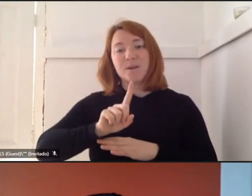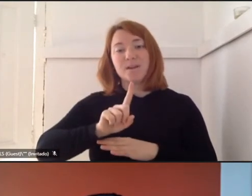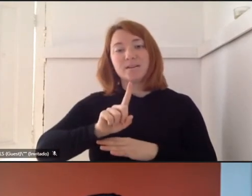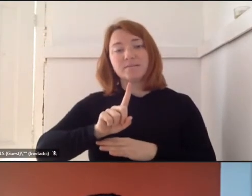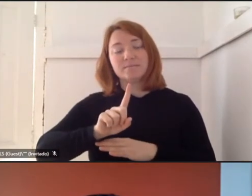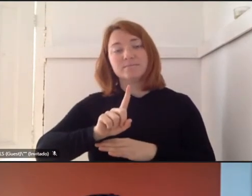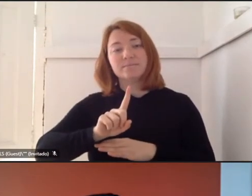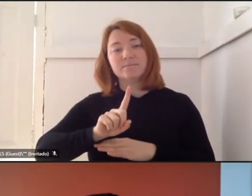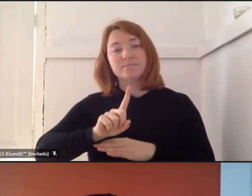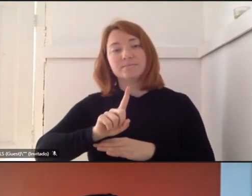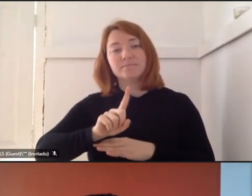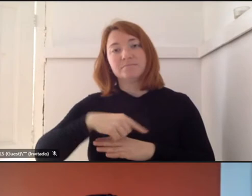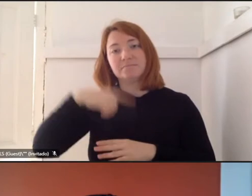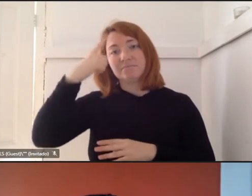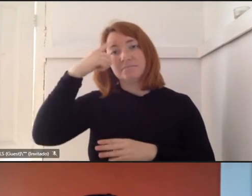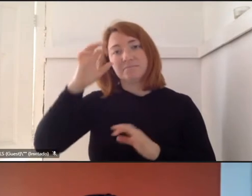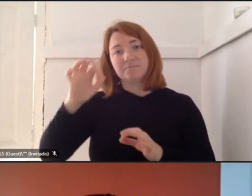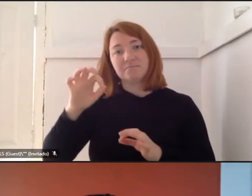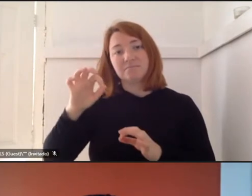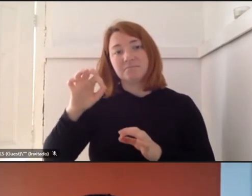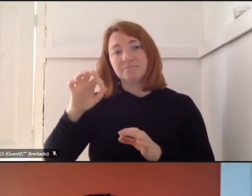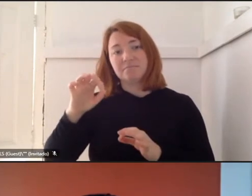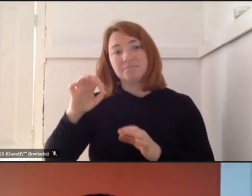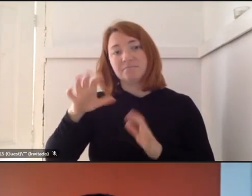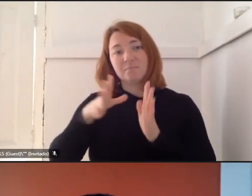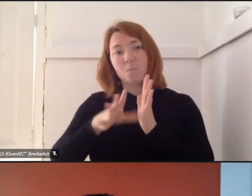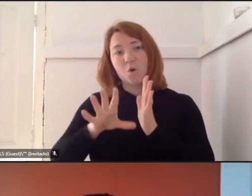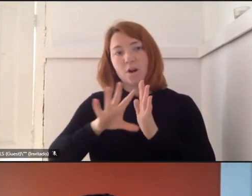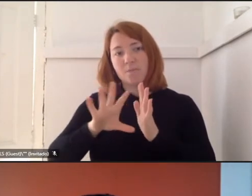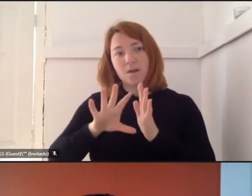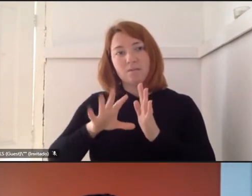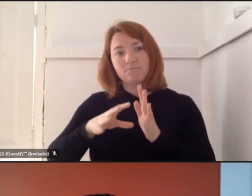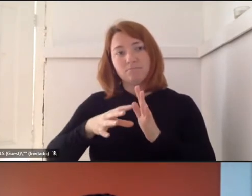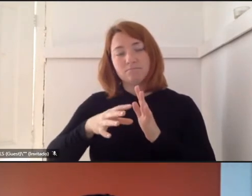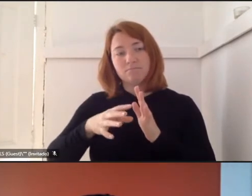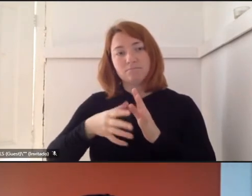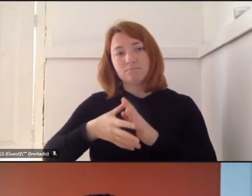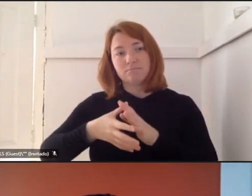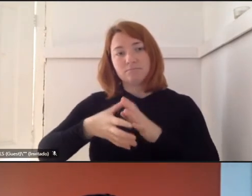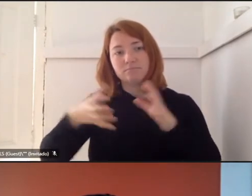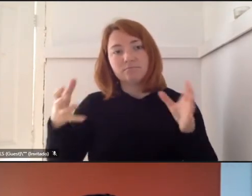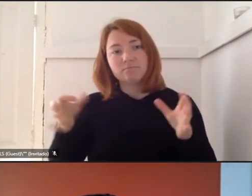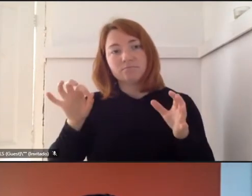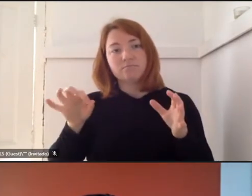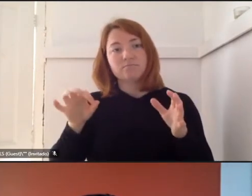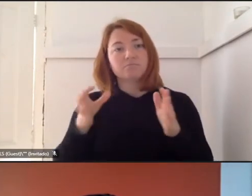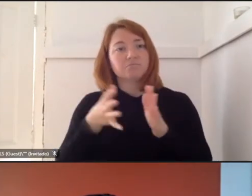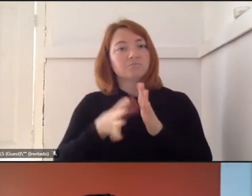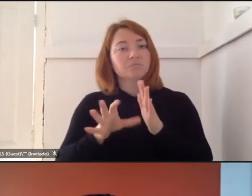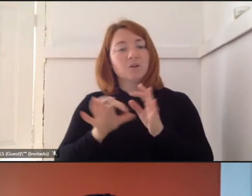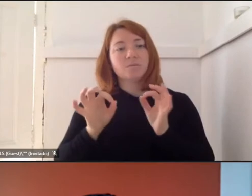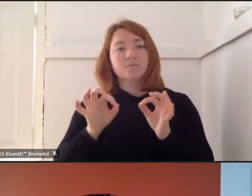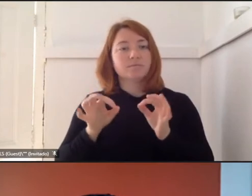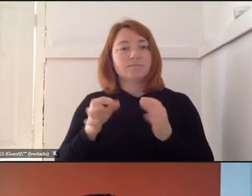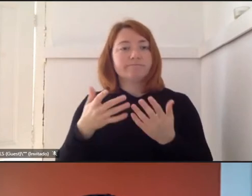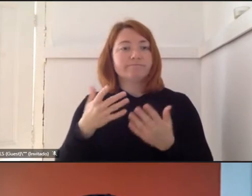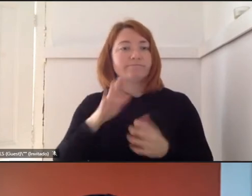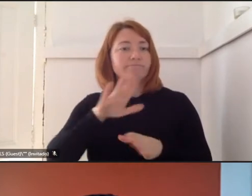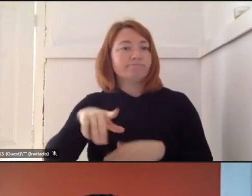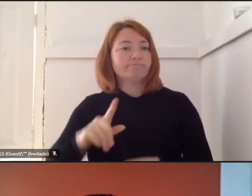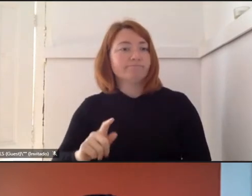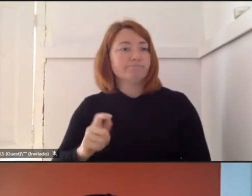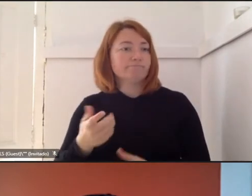el programa es inmenso, que es lo que pasa en primaria, en la ESO, que estos programas que no se pueden cumplir, que